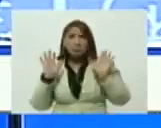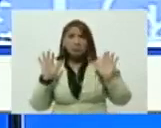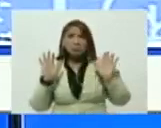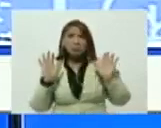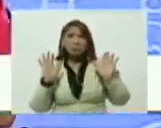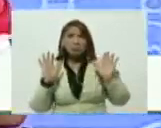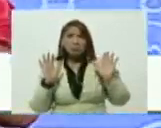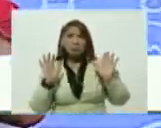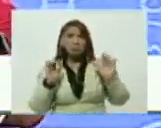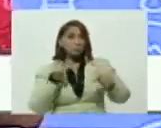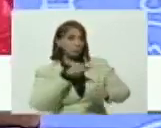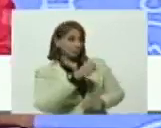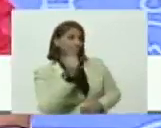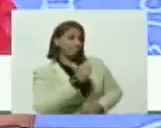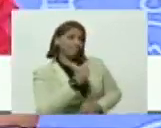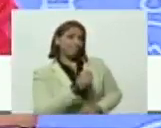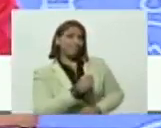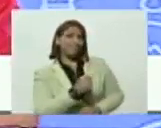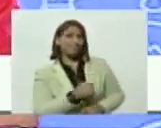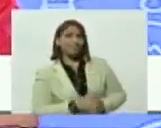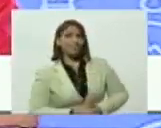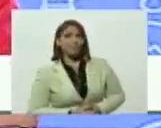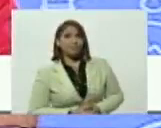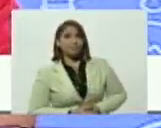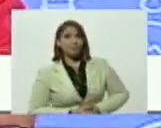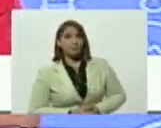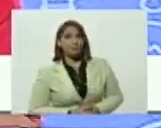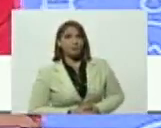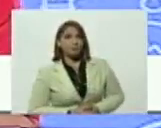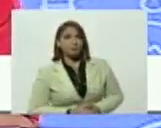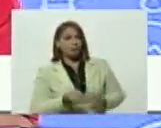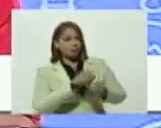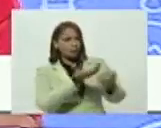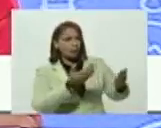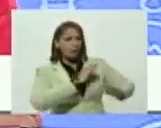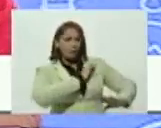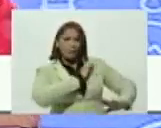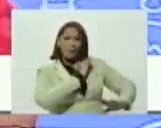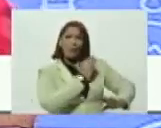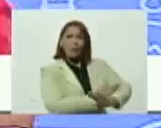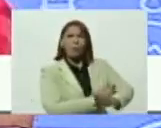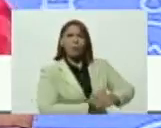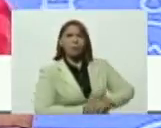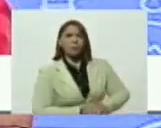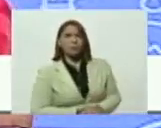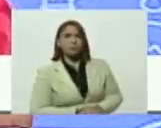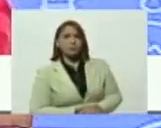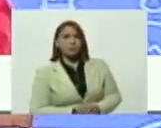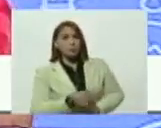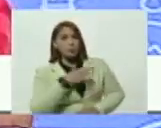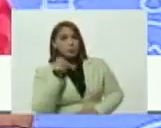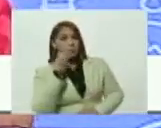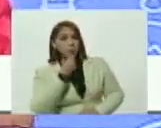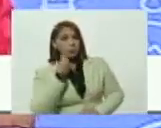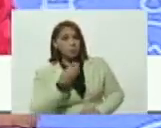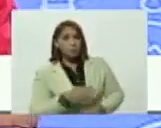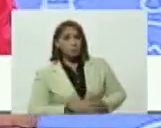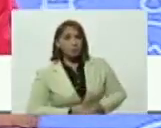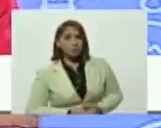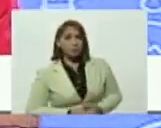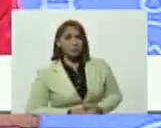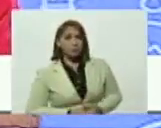Así es, presidente. Y esta fuerza de la juventud que se